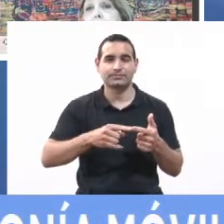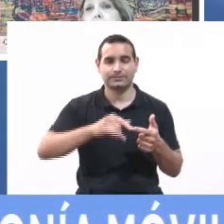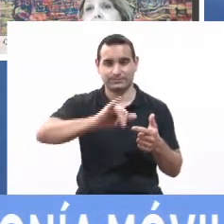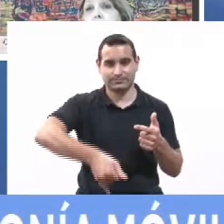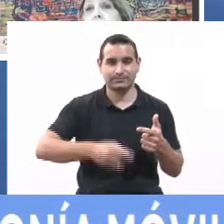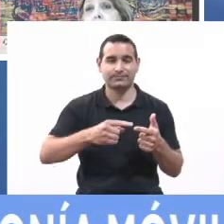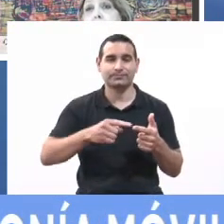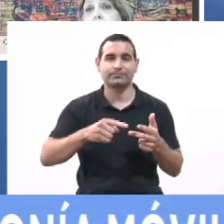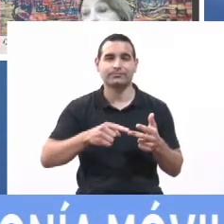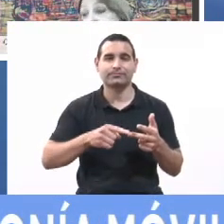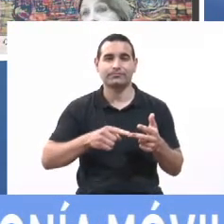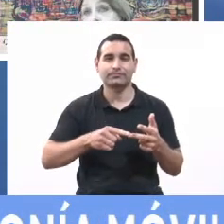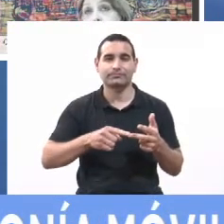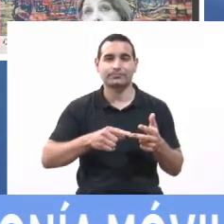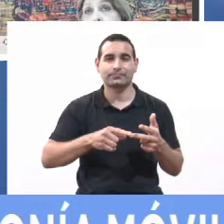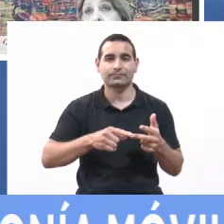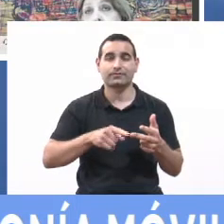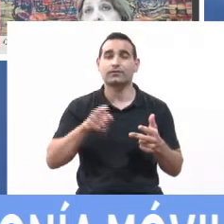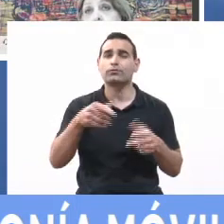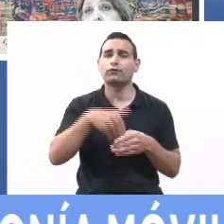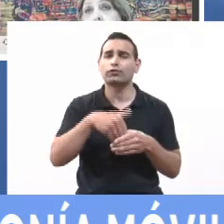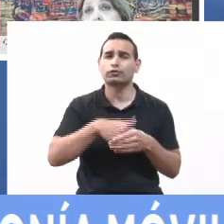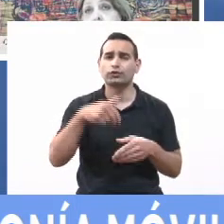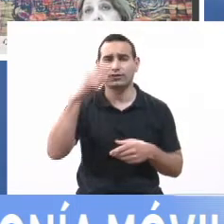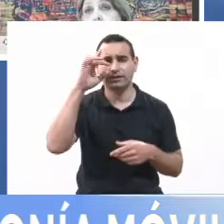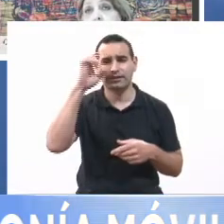Montenegro, afirmativo. Senador Neder, el alcance de su voto.